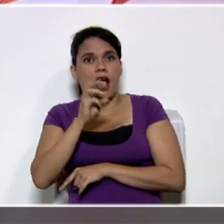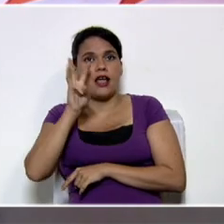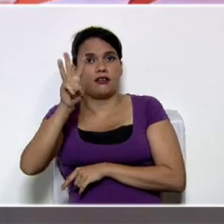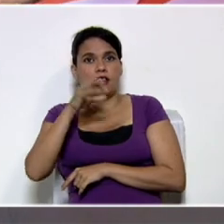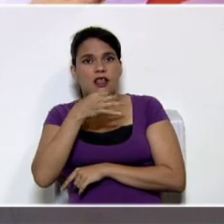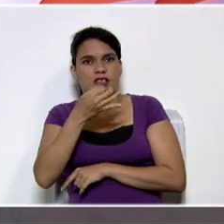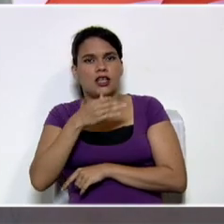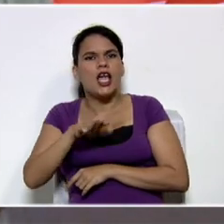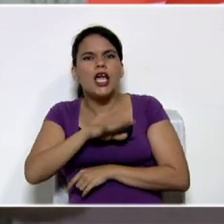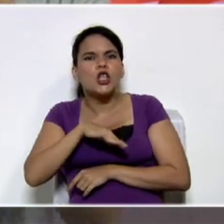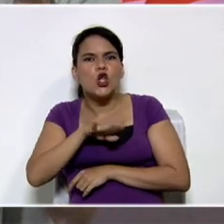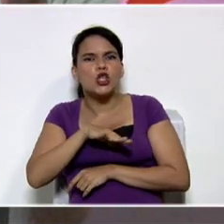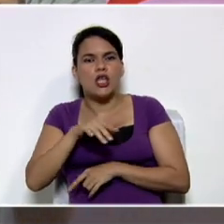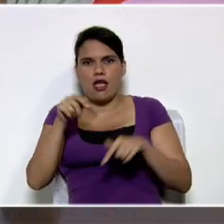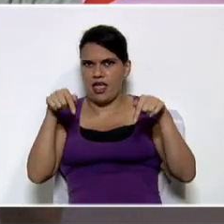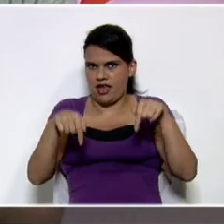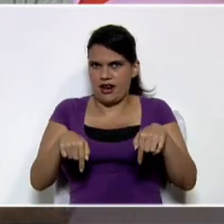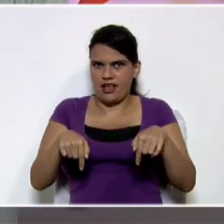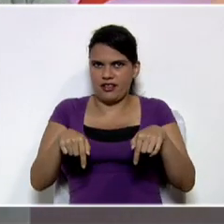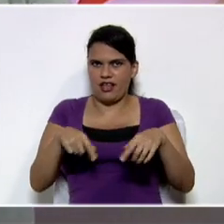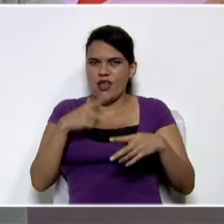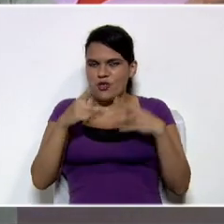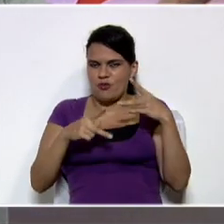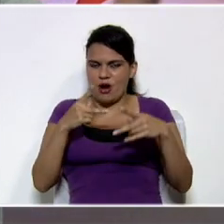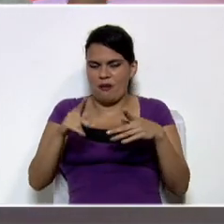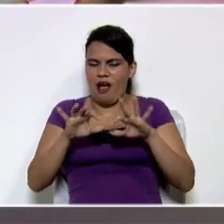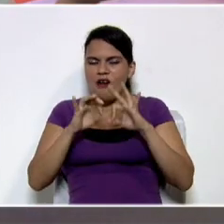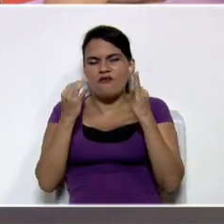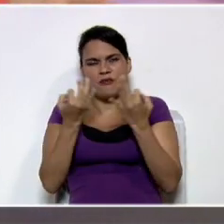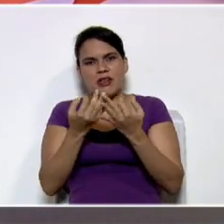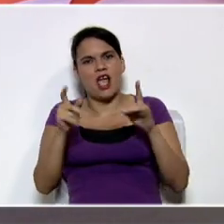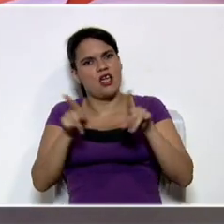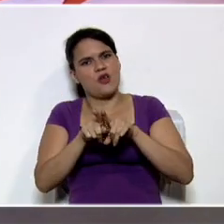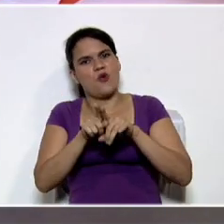tarde. ¿En dónde? En tu programa,